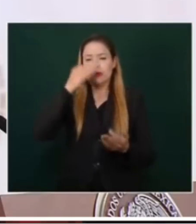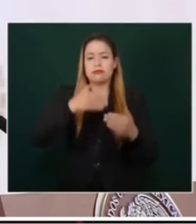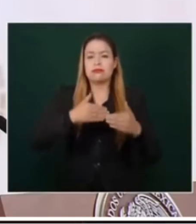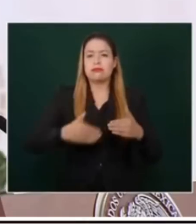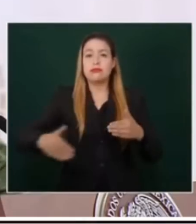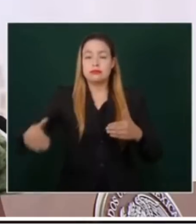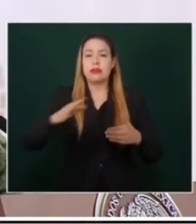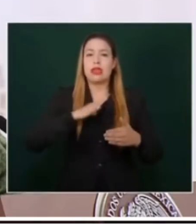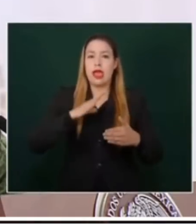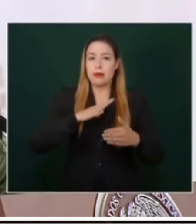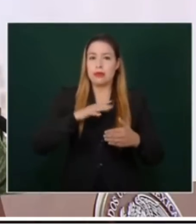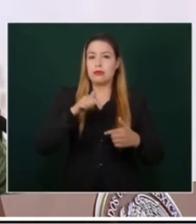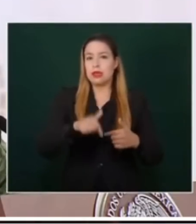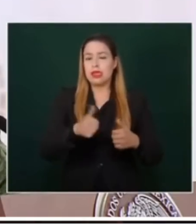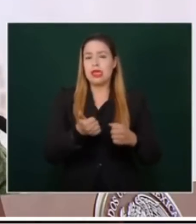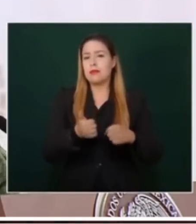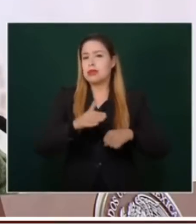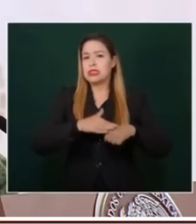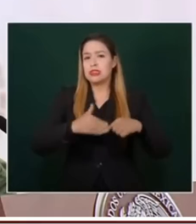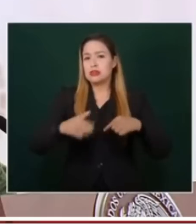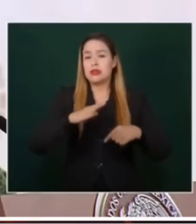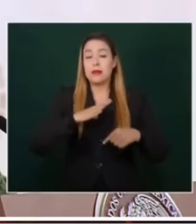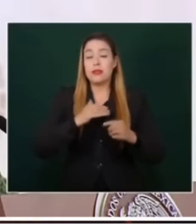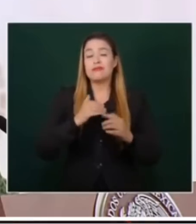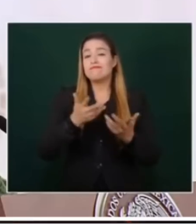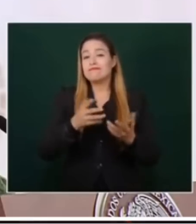el índice es menos 626.